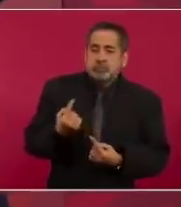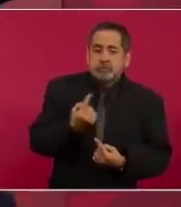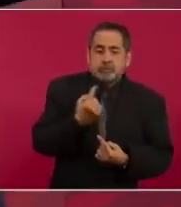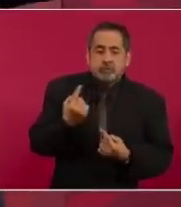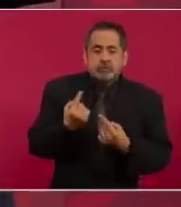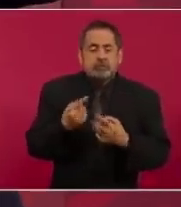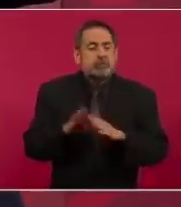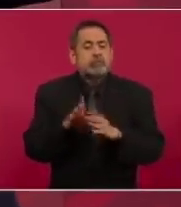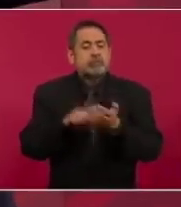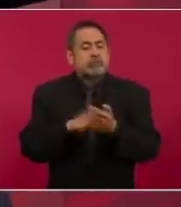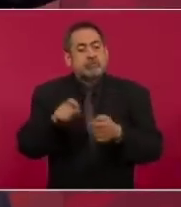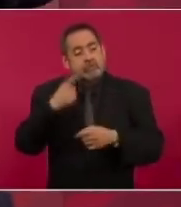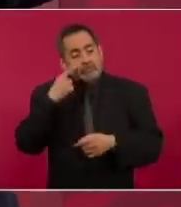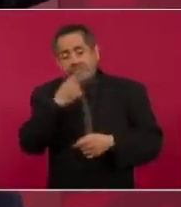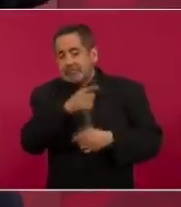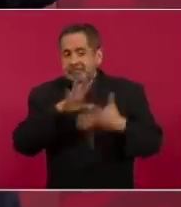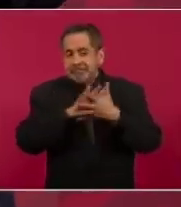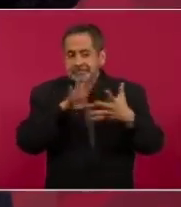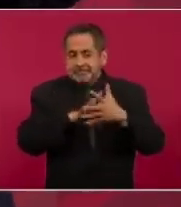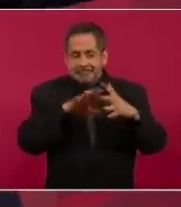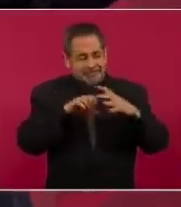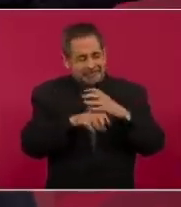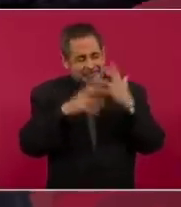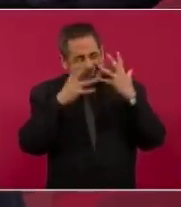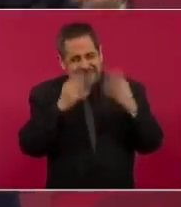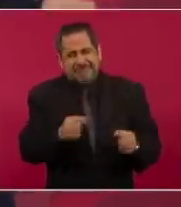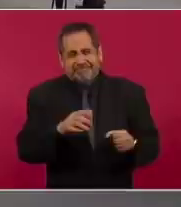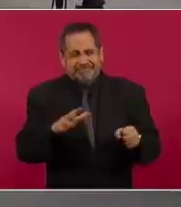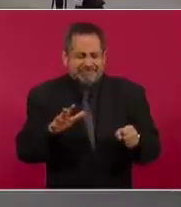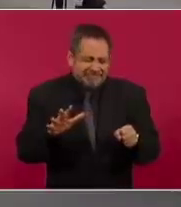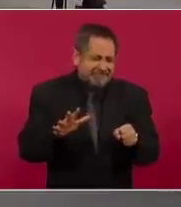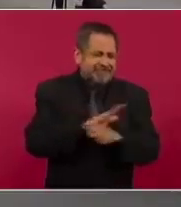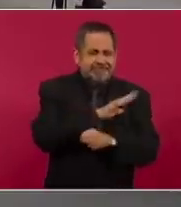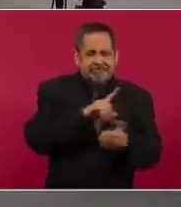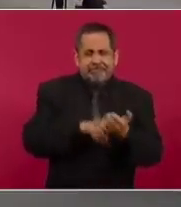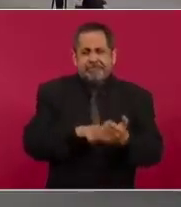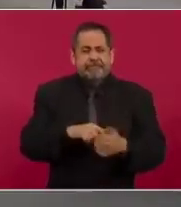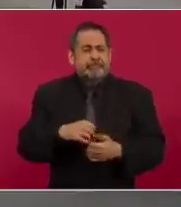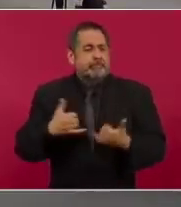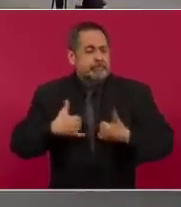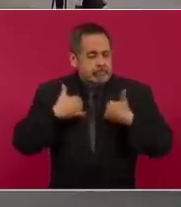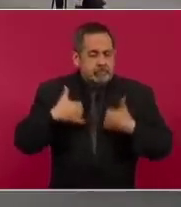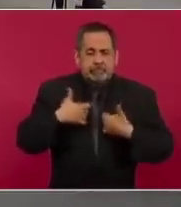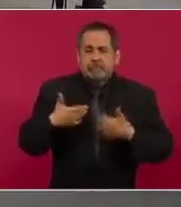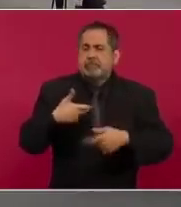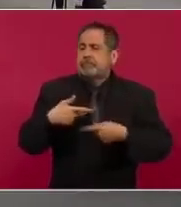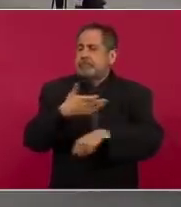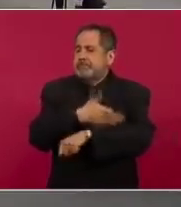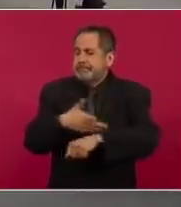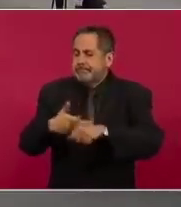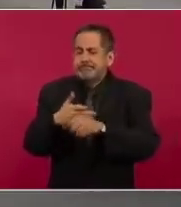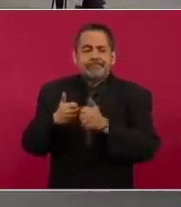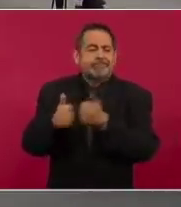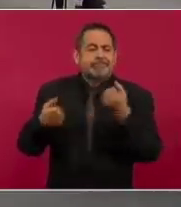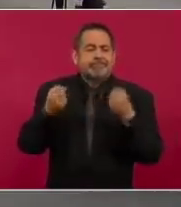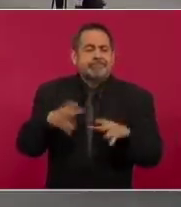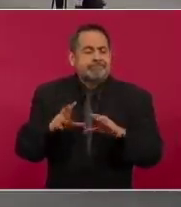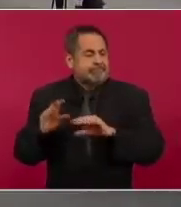¿Cómo están las cárceles? Llenas de jóvenes, de familias desintegradas.